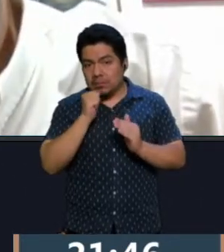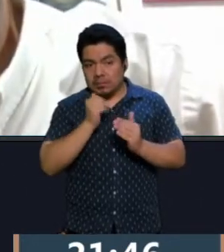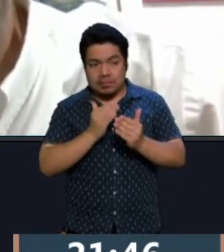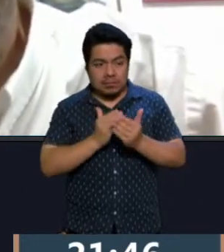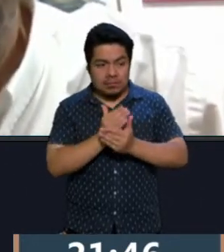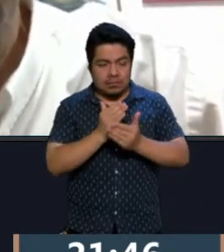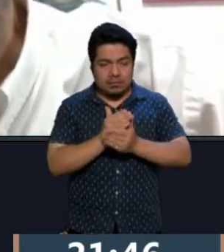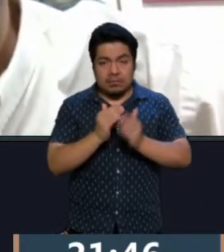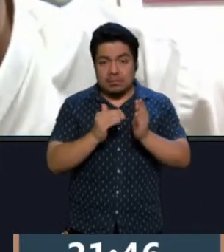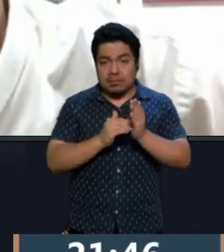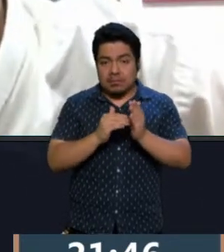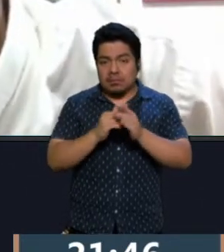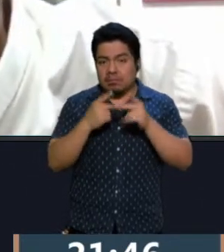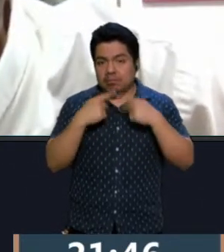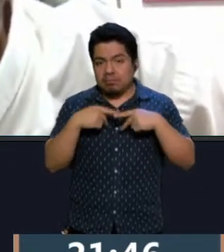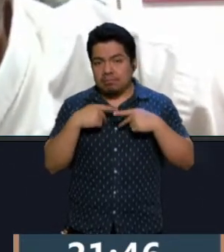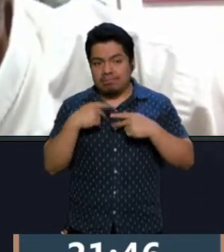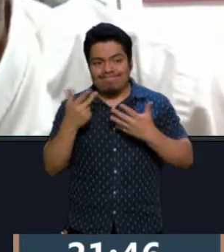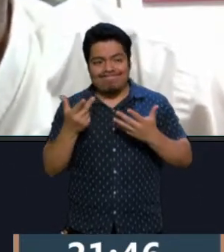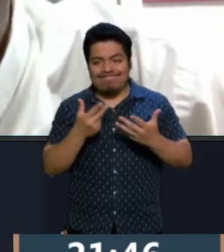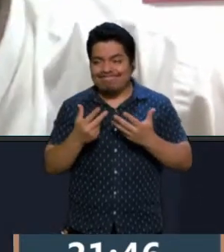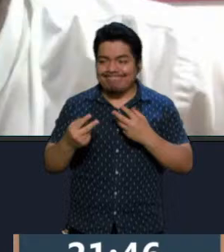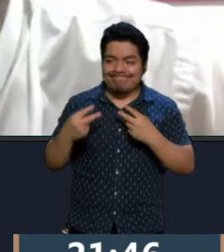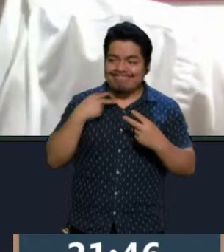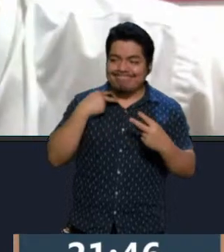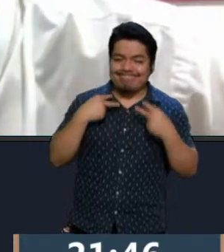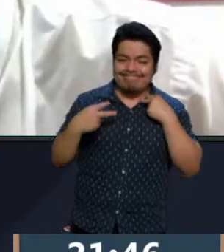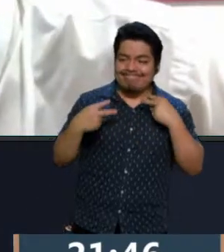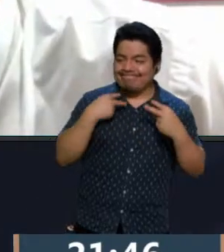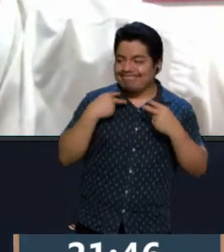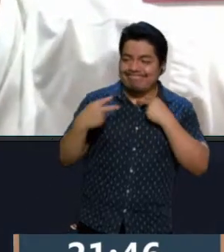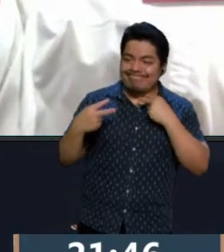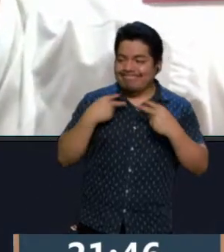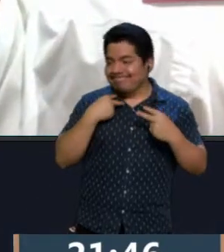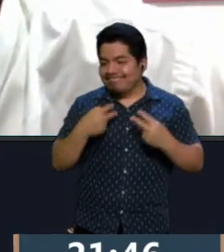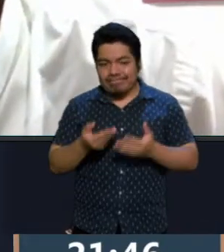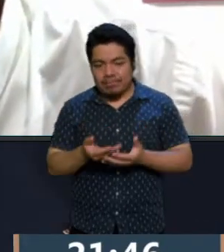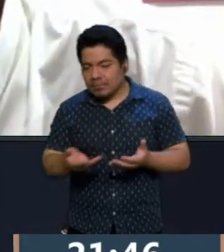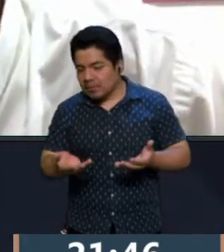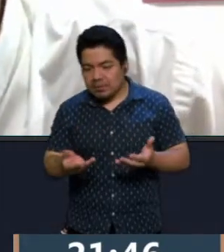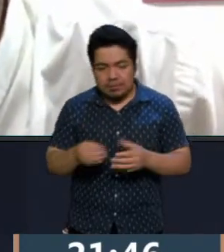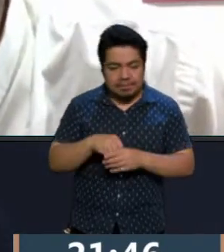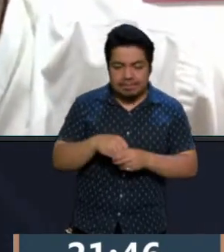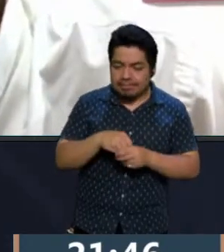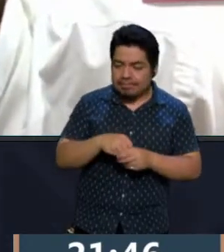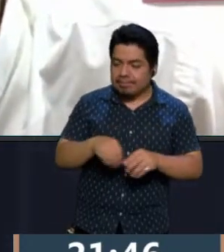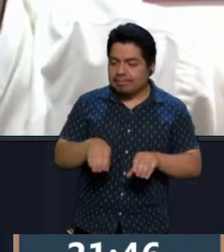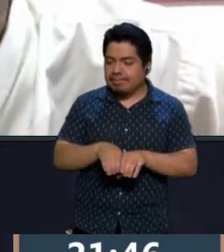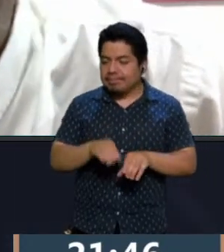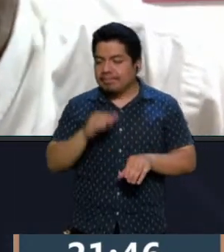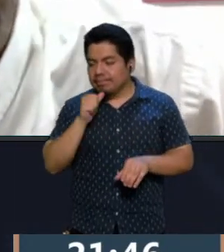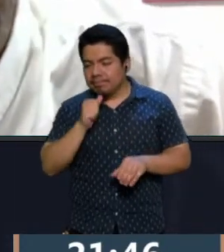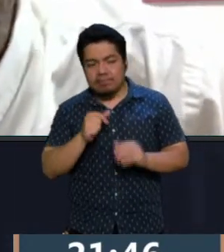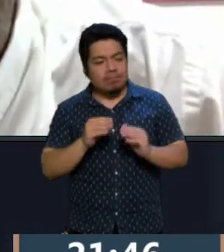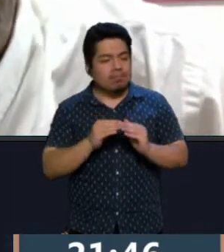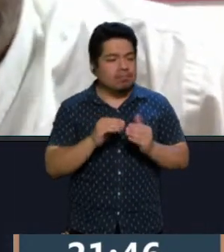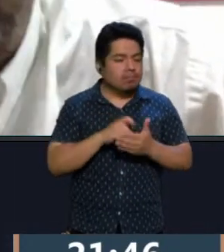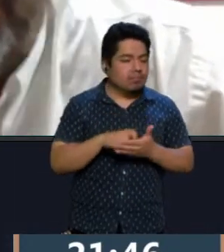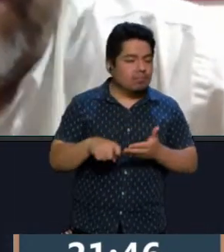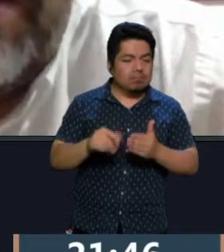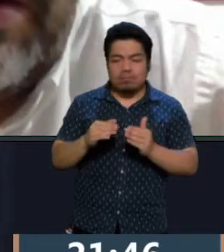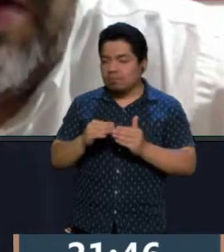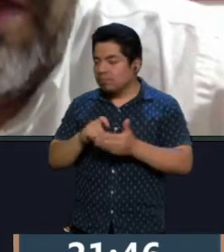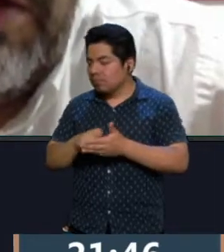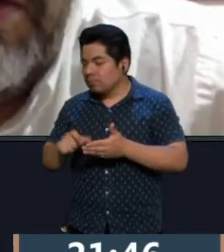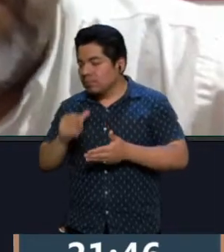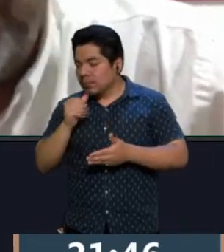de millones de personas que al ver encarecido el suelo, pues no pueden adquirir una vivienda